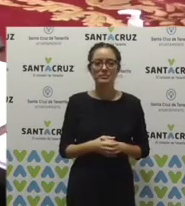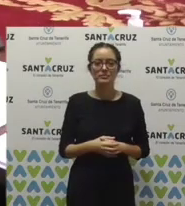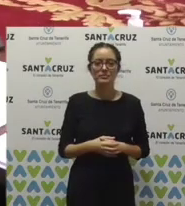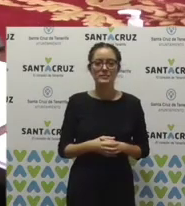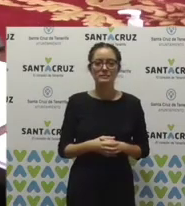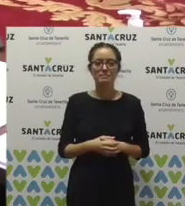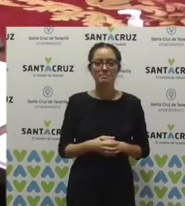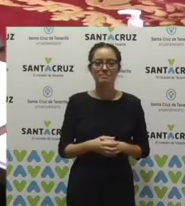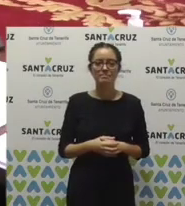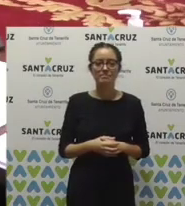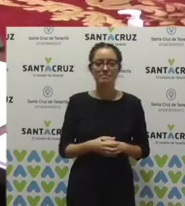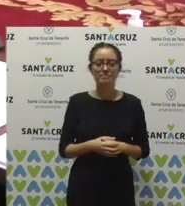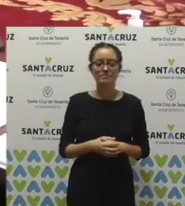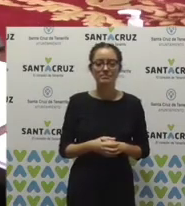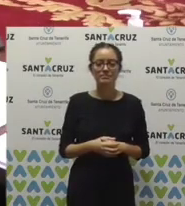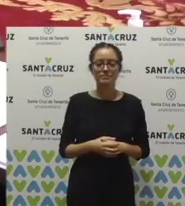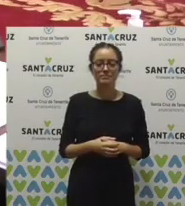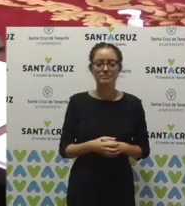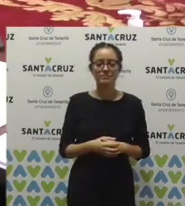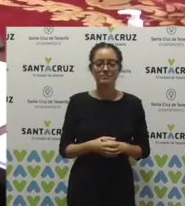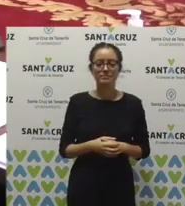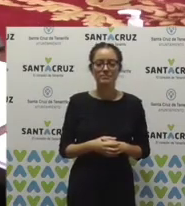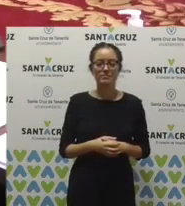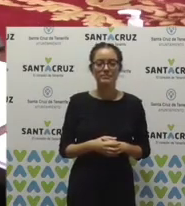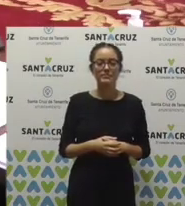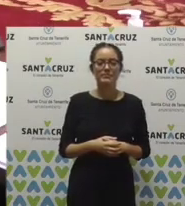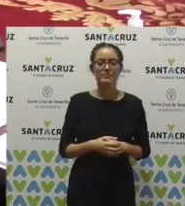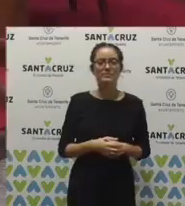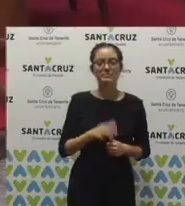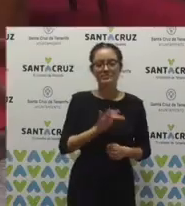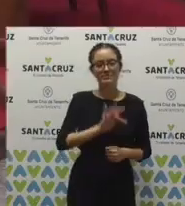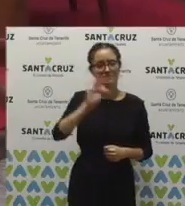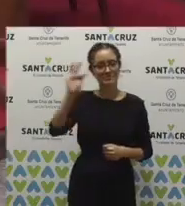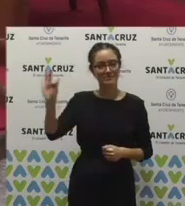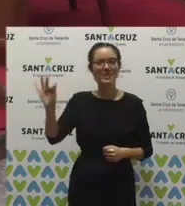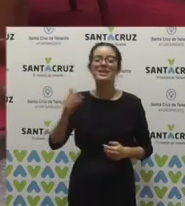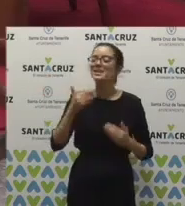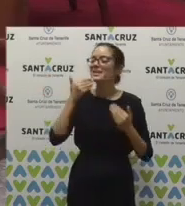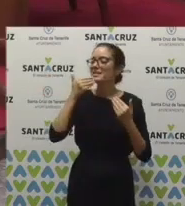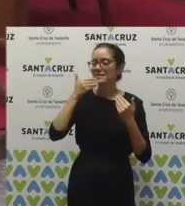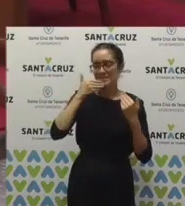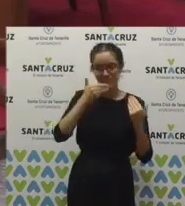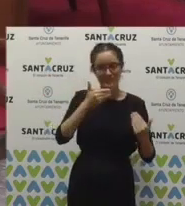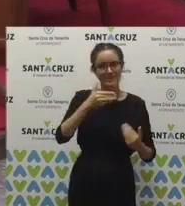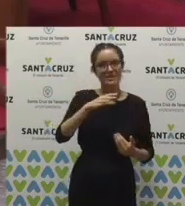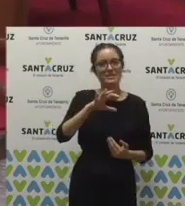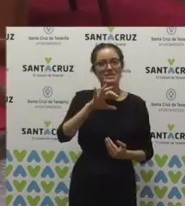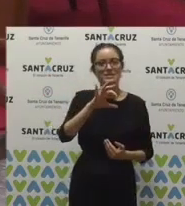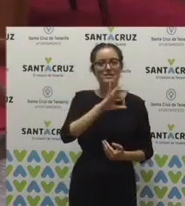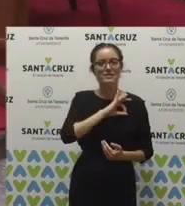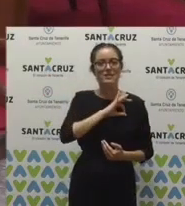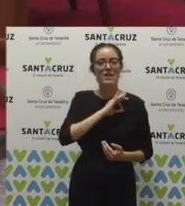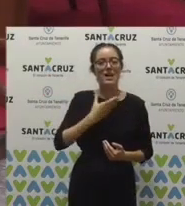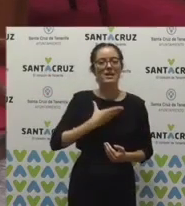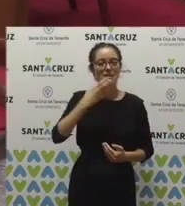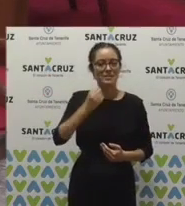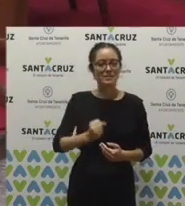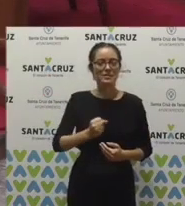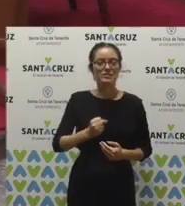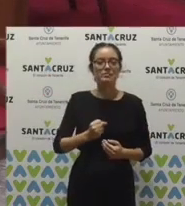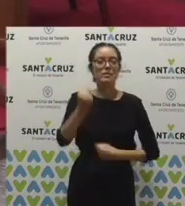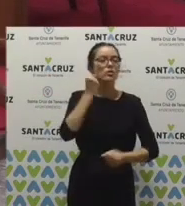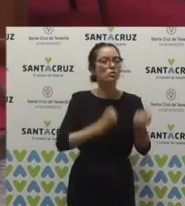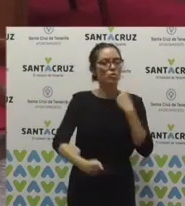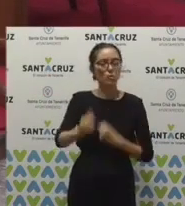don juan jose muchas gracias señor alcaldesa la economía azul desde